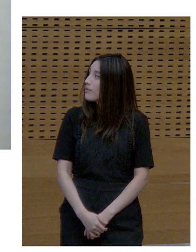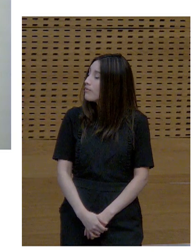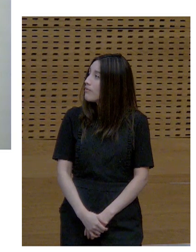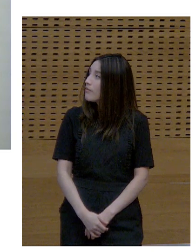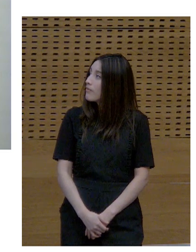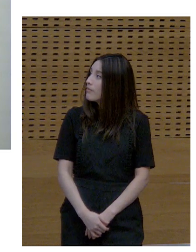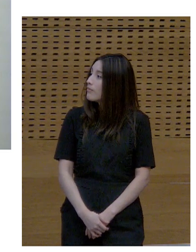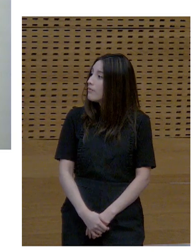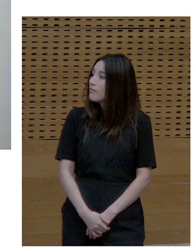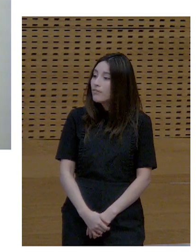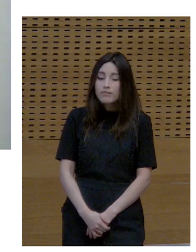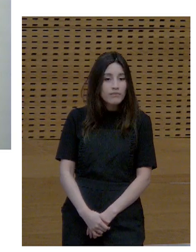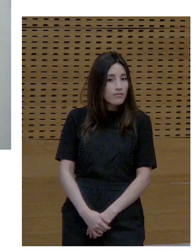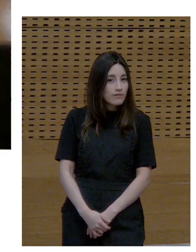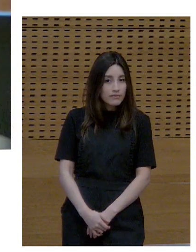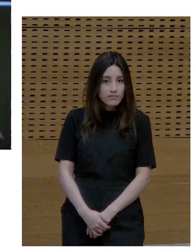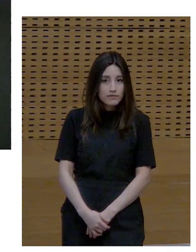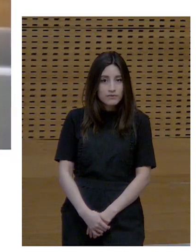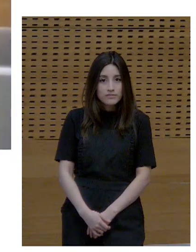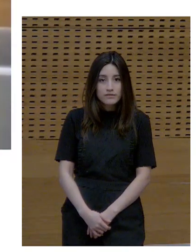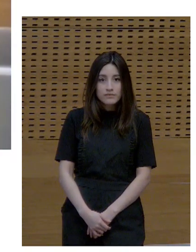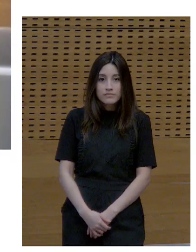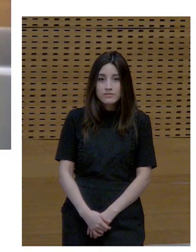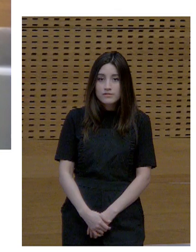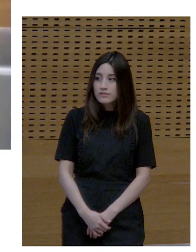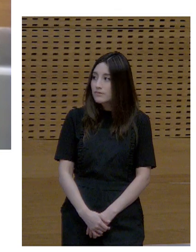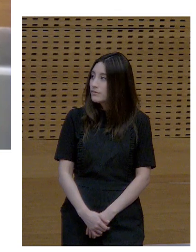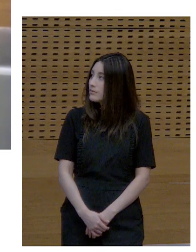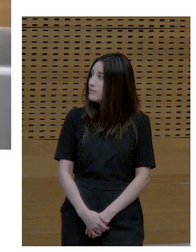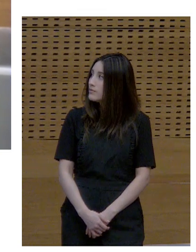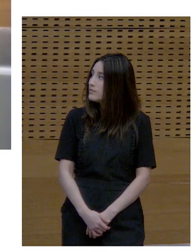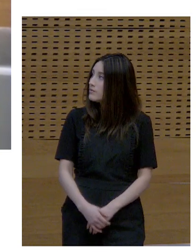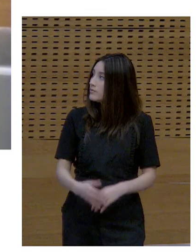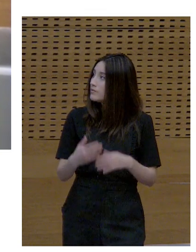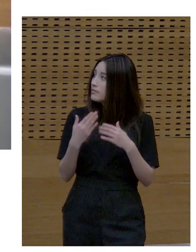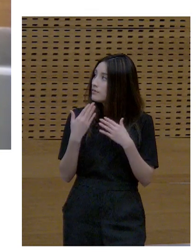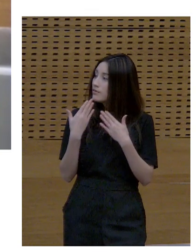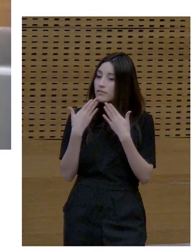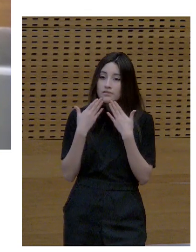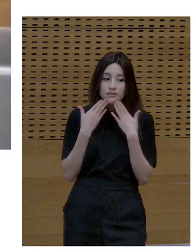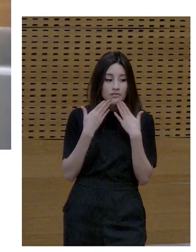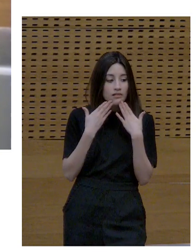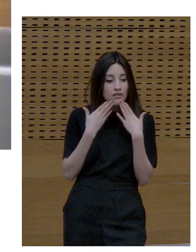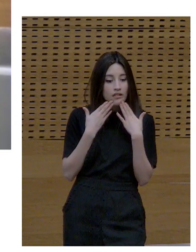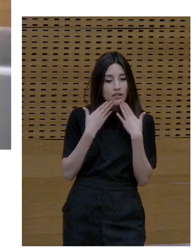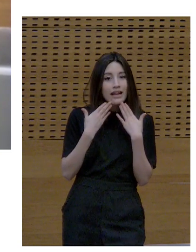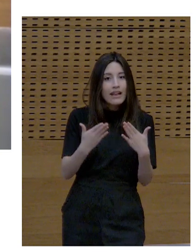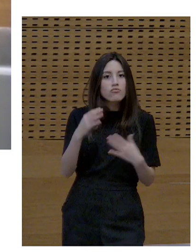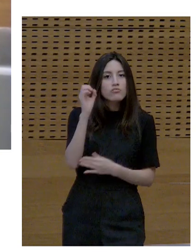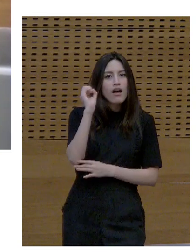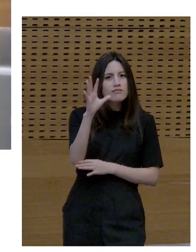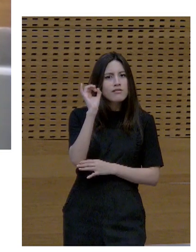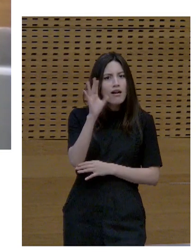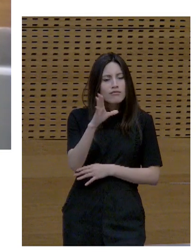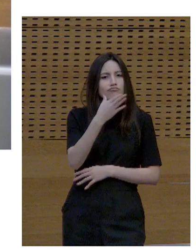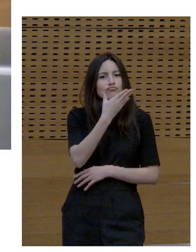Bueno, pues muchas gracias. Es que ricasco, la verdad es que ha sido una charla muy ilustrativa, muy bonita, yo